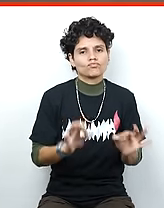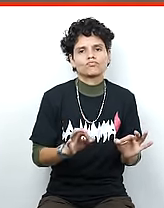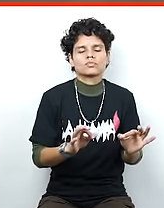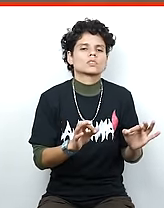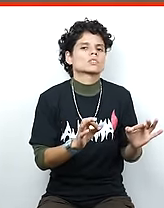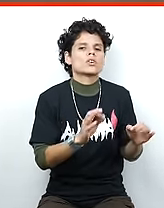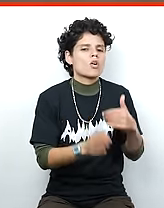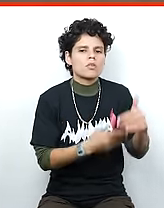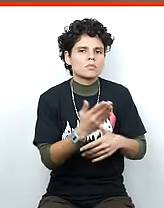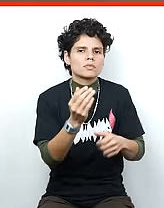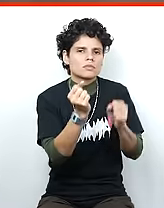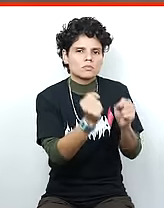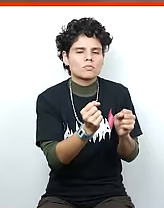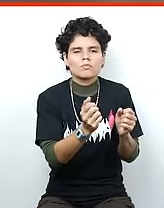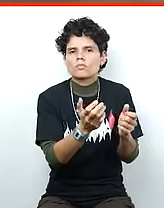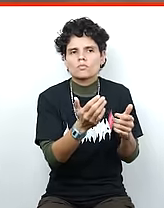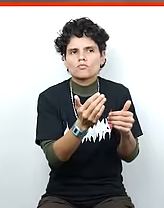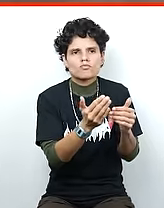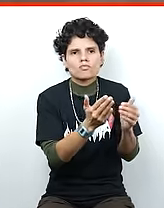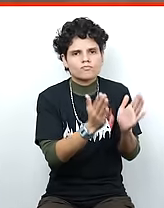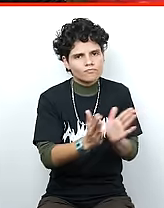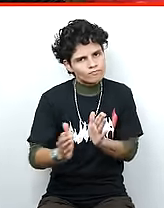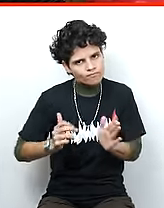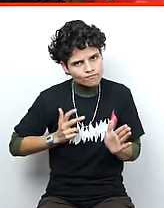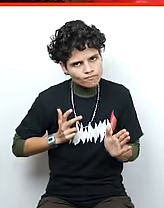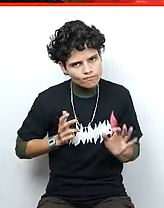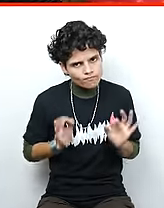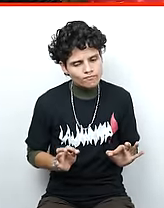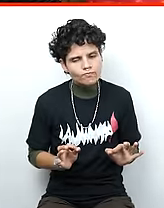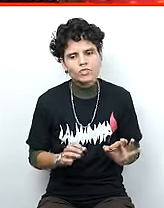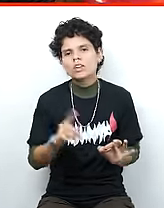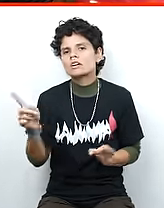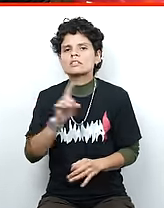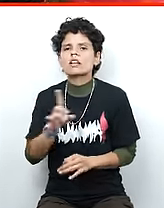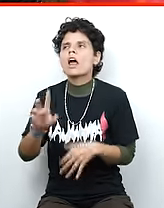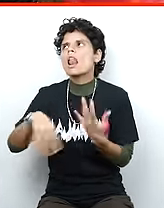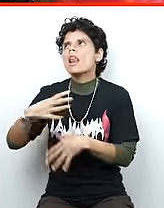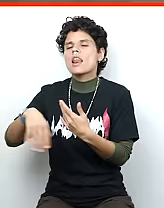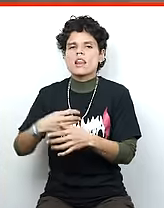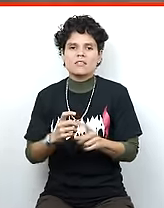mezcla esto, y esto, ¿cachai o no? Entonces no,